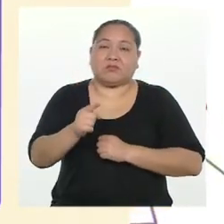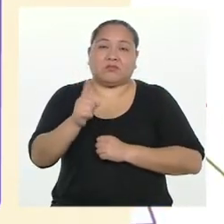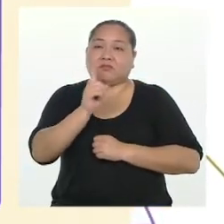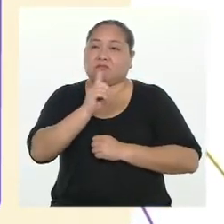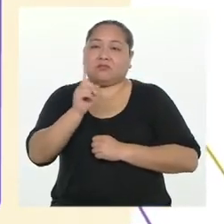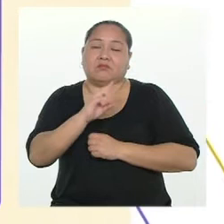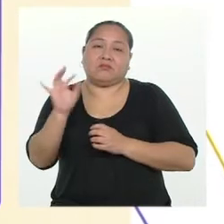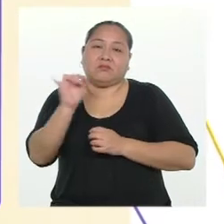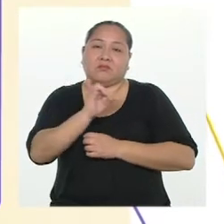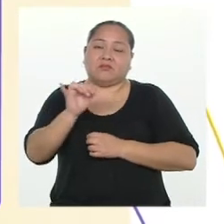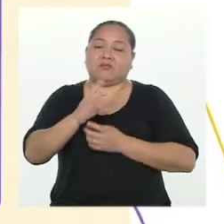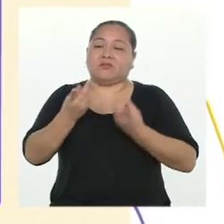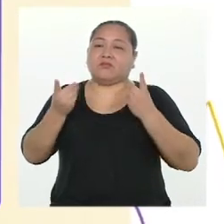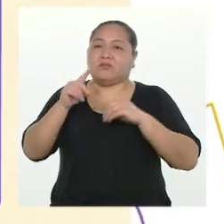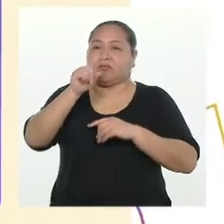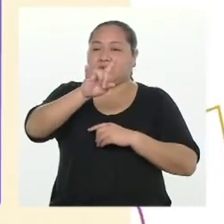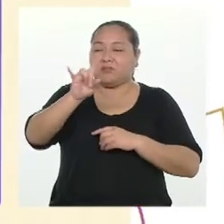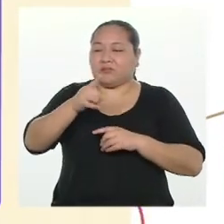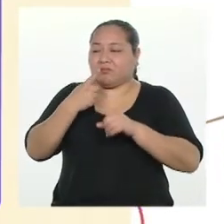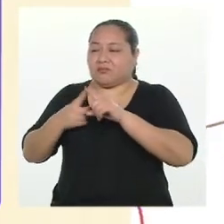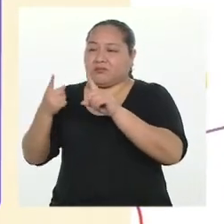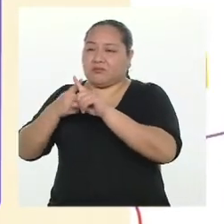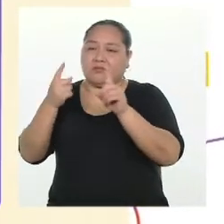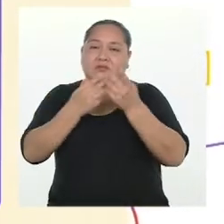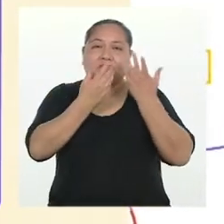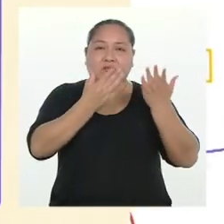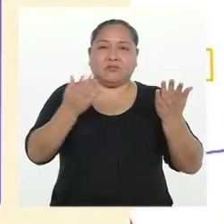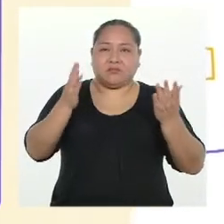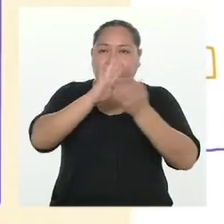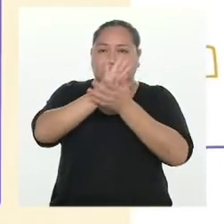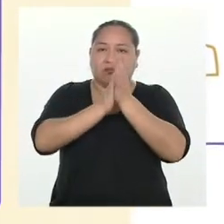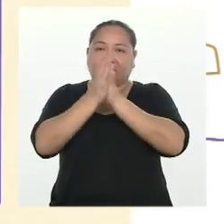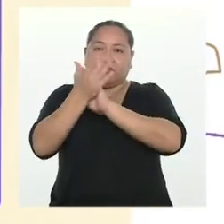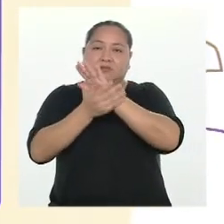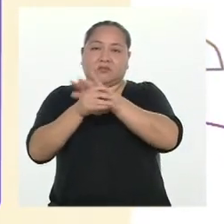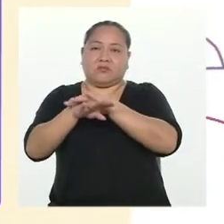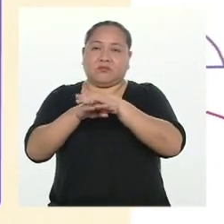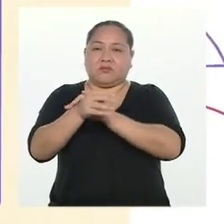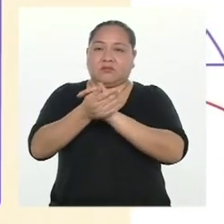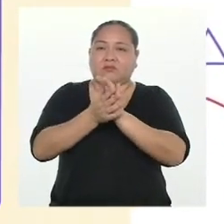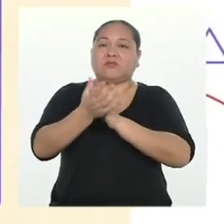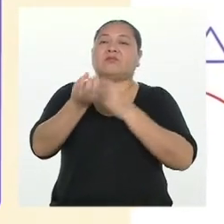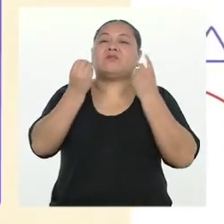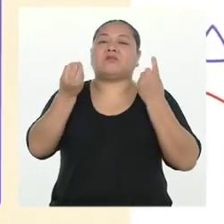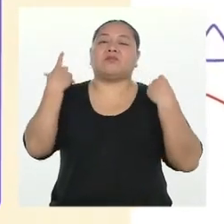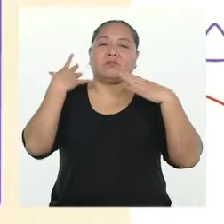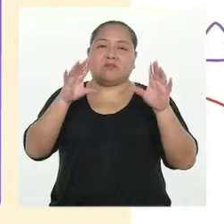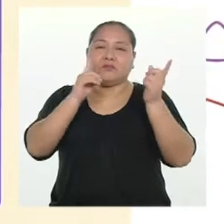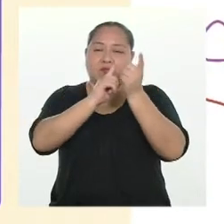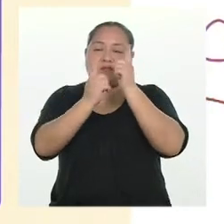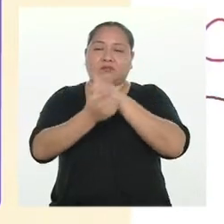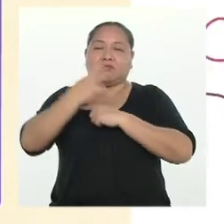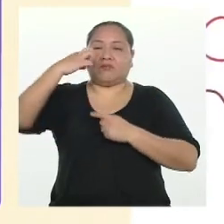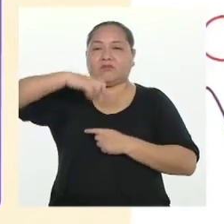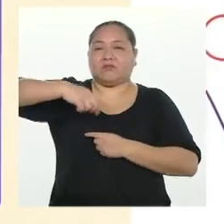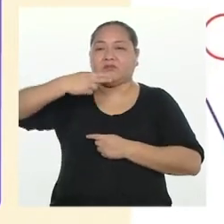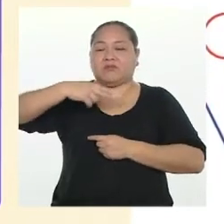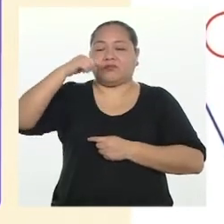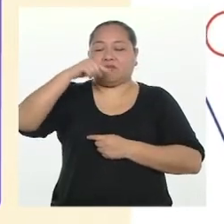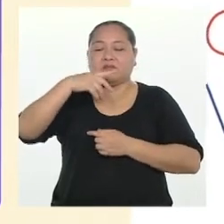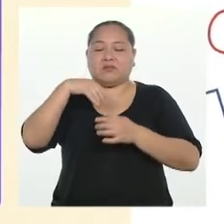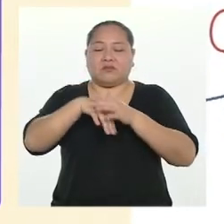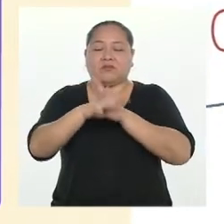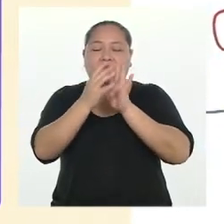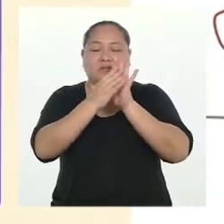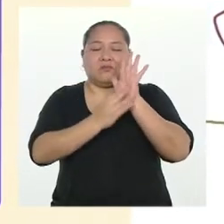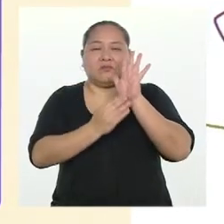no ocurre al usar diferentes sustancias para lavar las manos porque ha alterado el pH que se encuentran en las